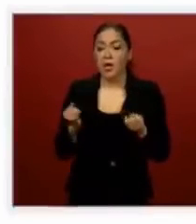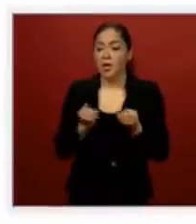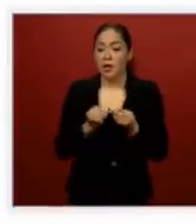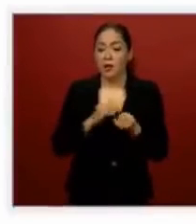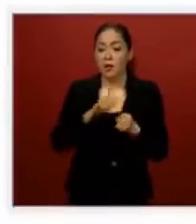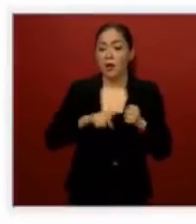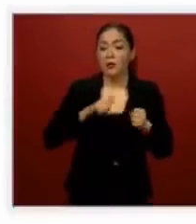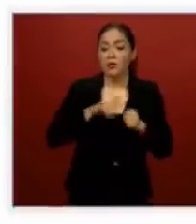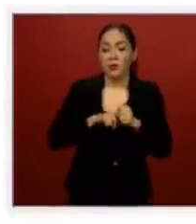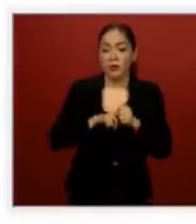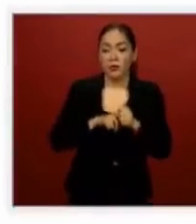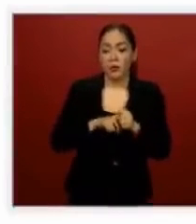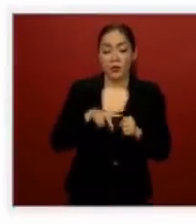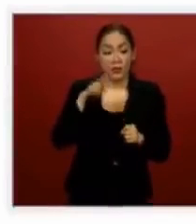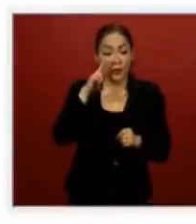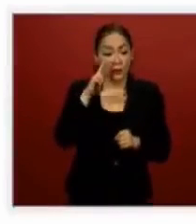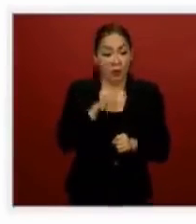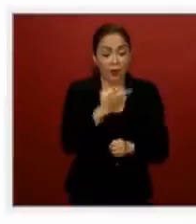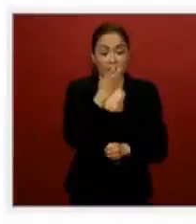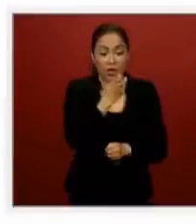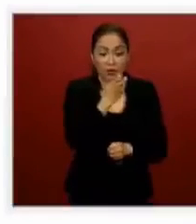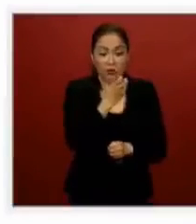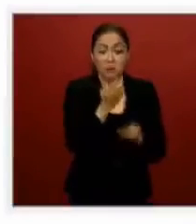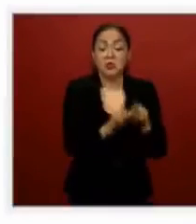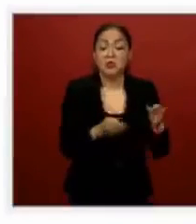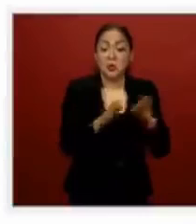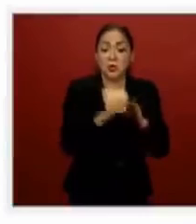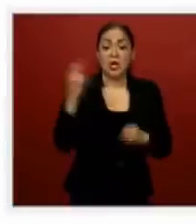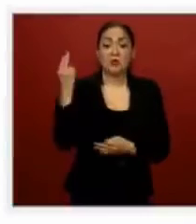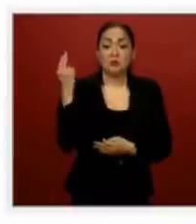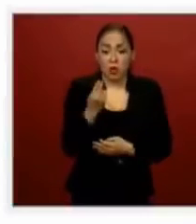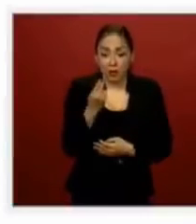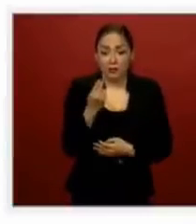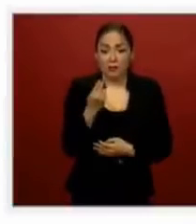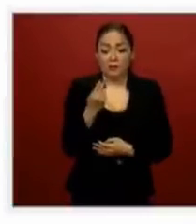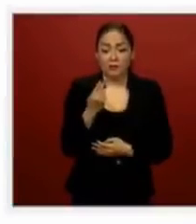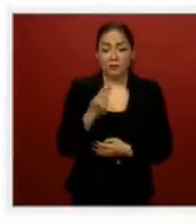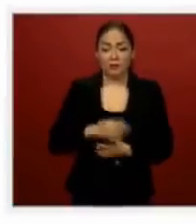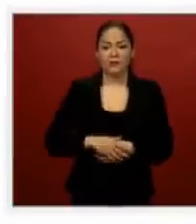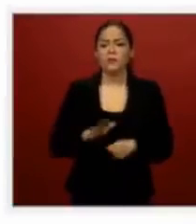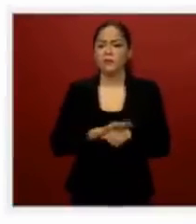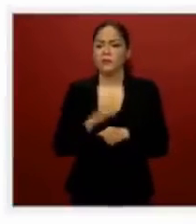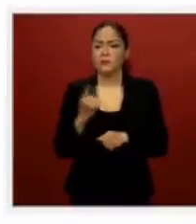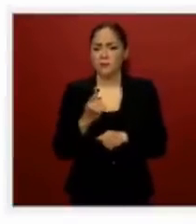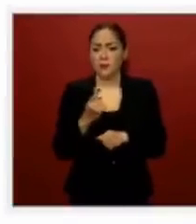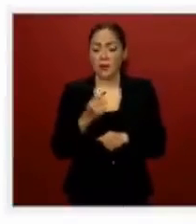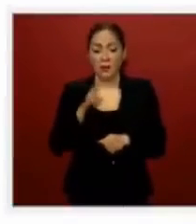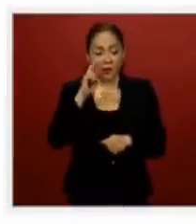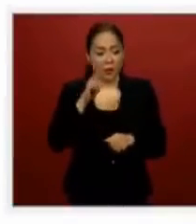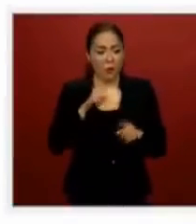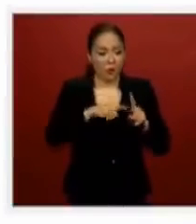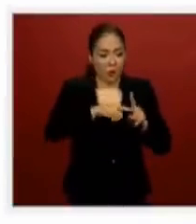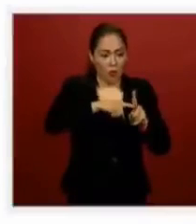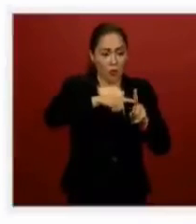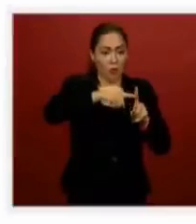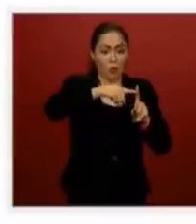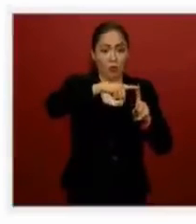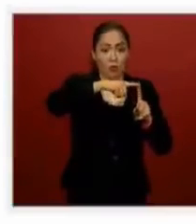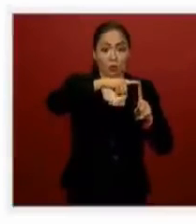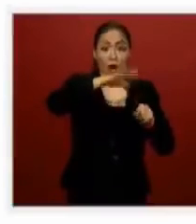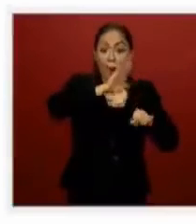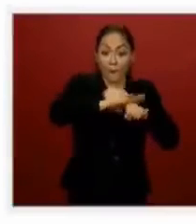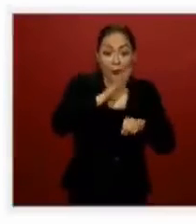Entonces, esto es algo urgente. Urgente. Esto es algo urgente, porque si se incrementa más la temperatura, ¿qué va a